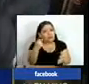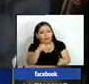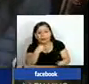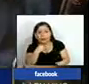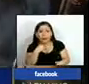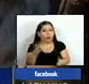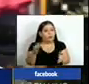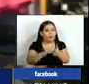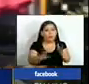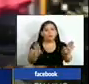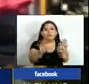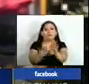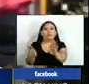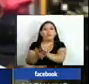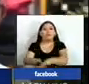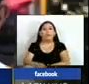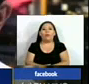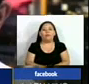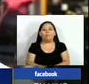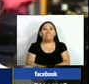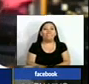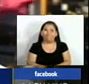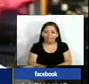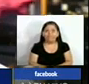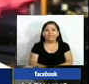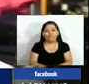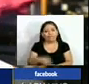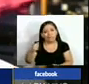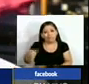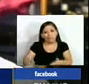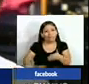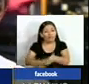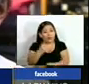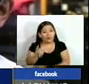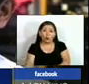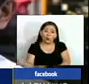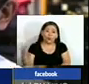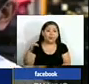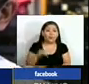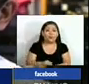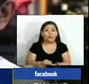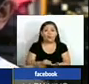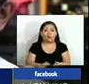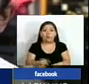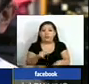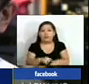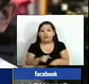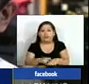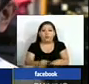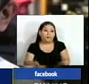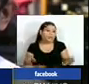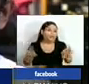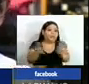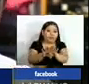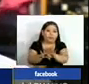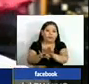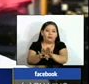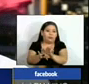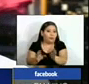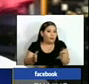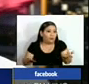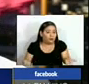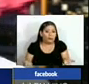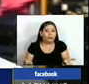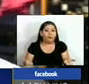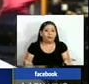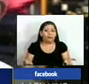ventas cerrarán sus puertas. Es lamentable que lleguemos nuevamente a esta etapa de volver a cerrarlo, puesto